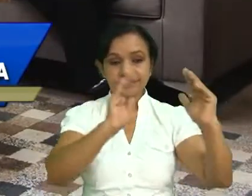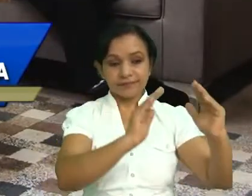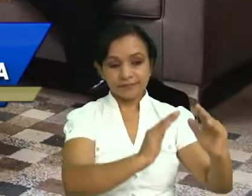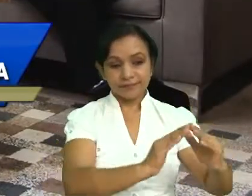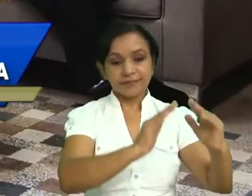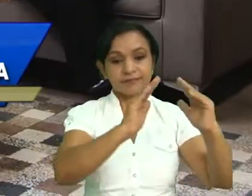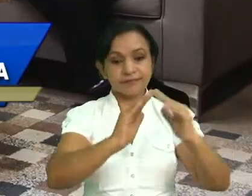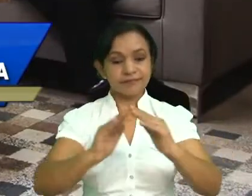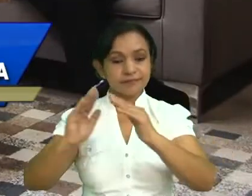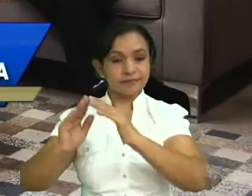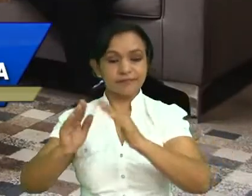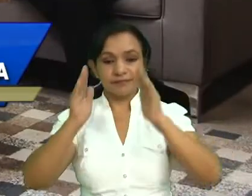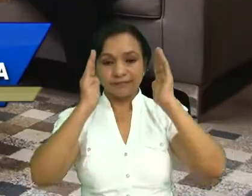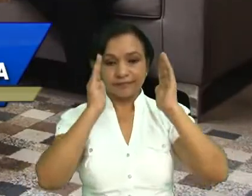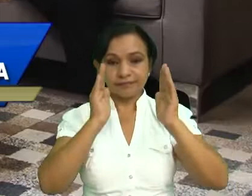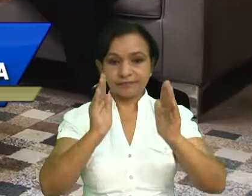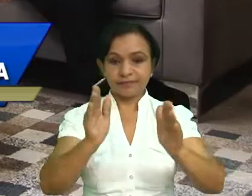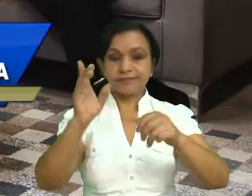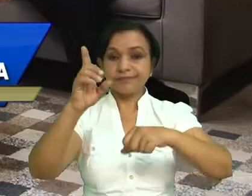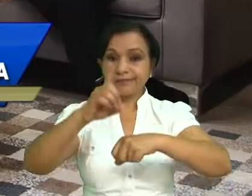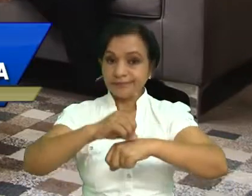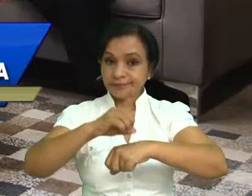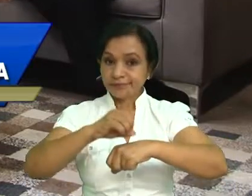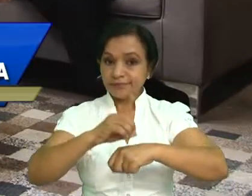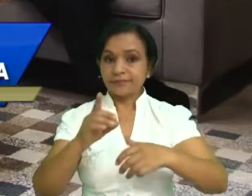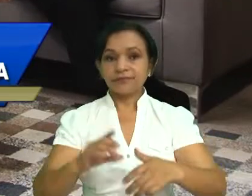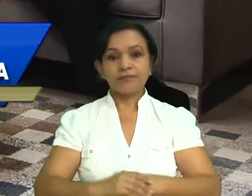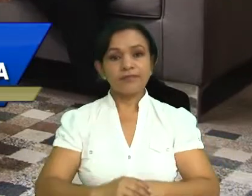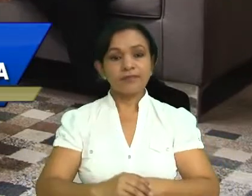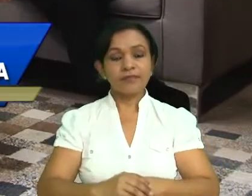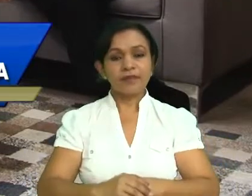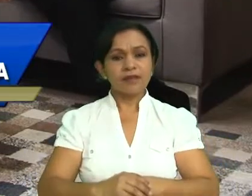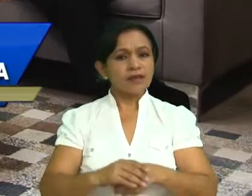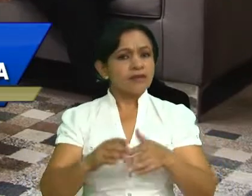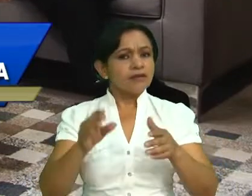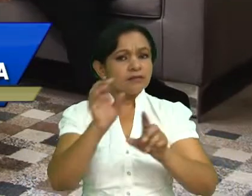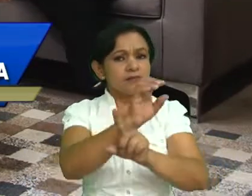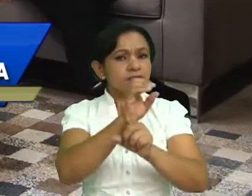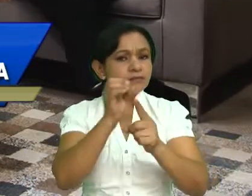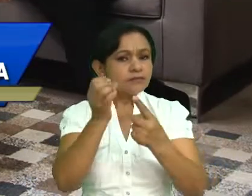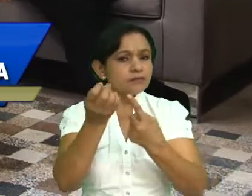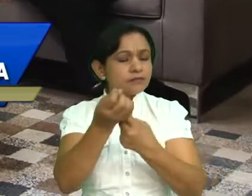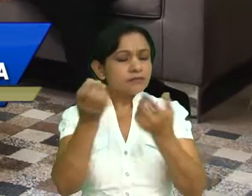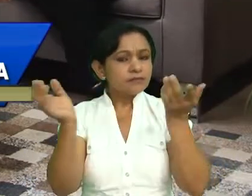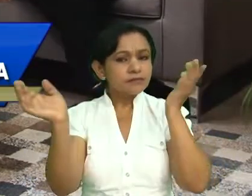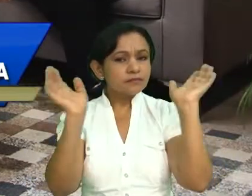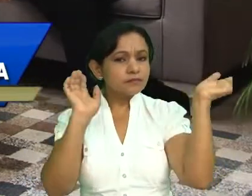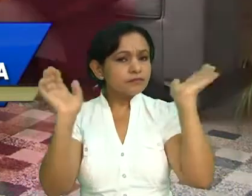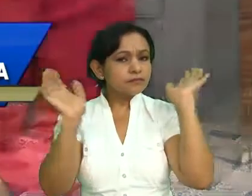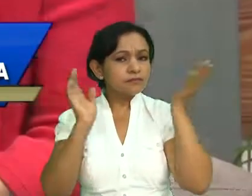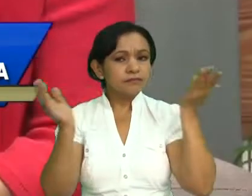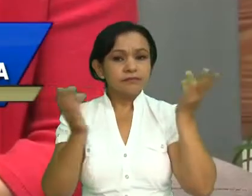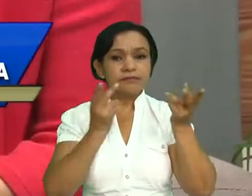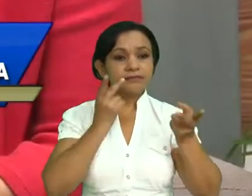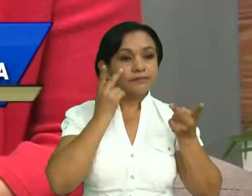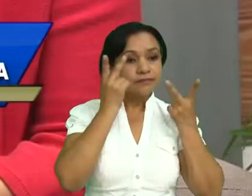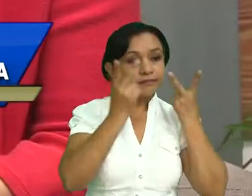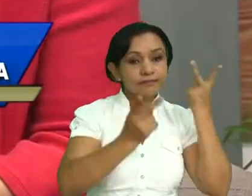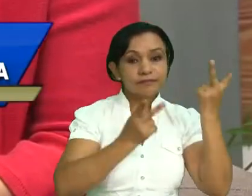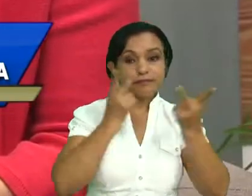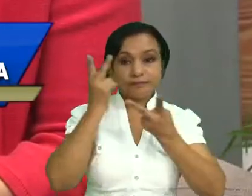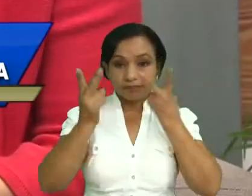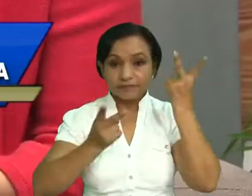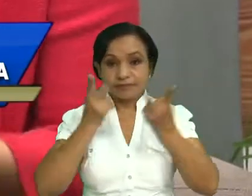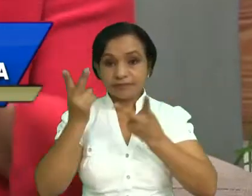nosotros tenemos atención médica. ¿Qué es lo que están haciendo también la organización de los mercados? Visitar cada uno de